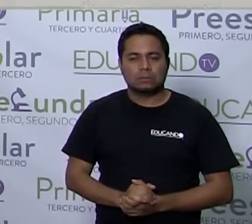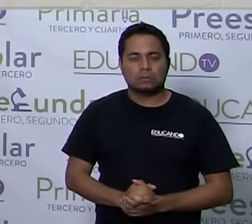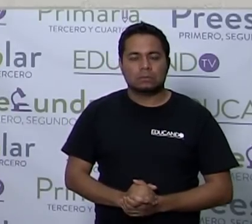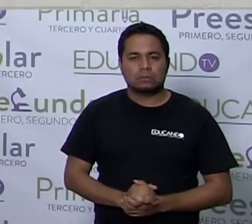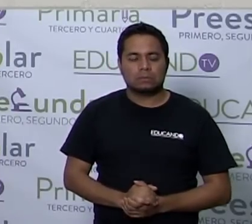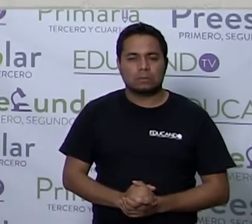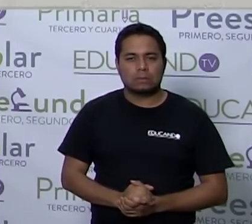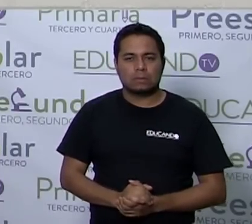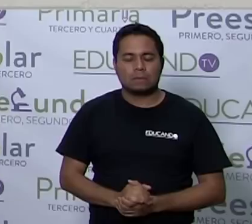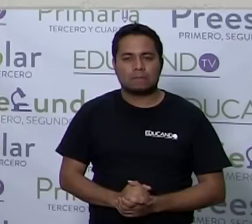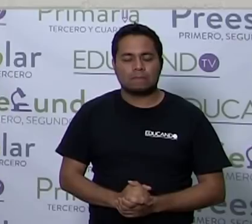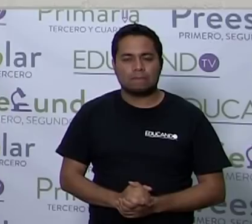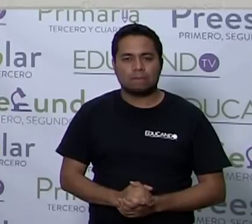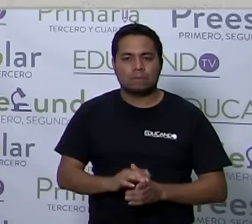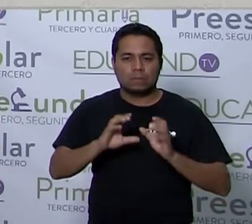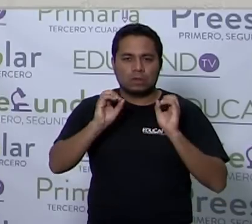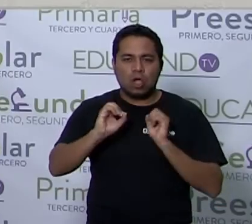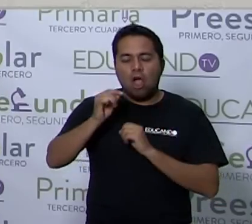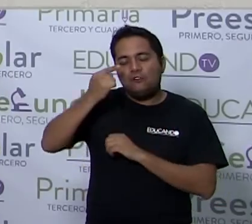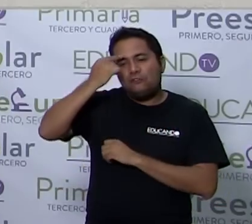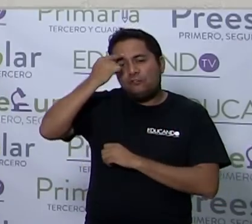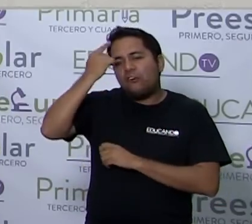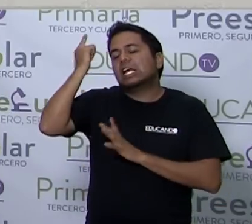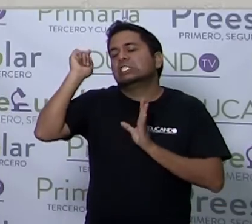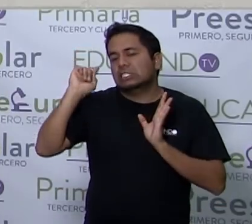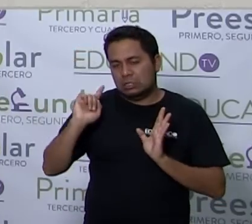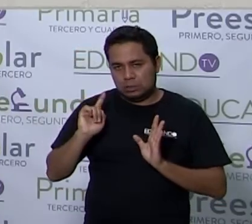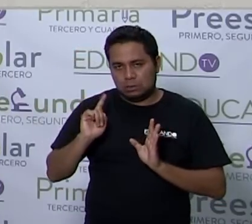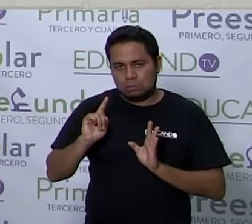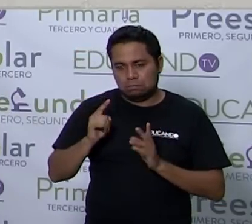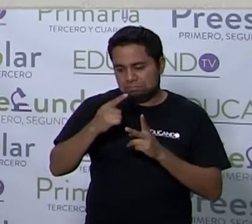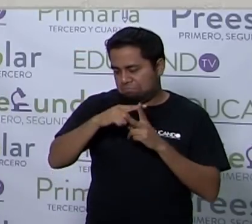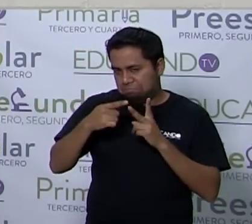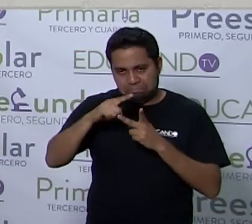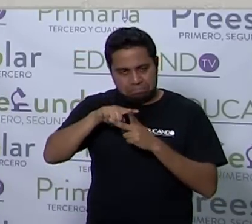rápidamente o fácilmente.